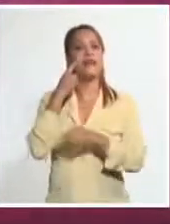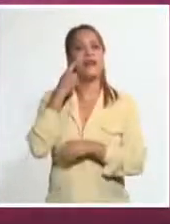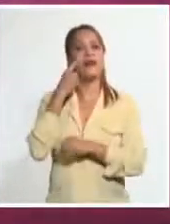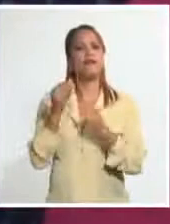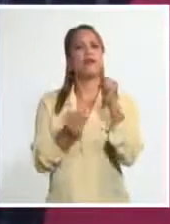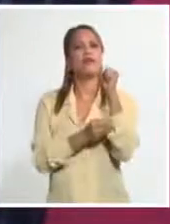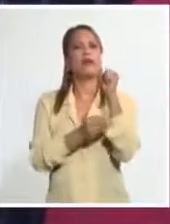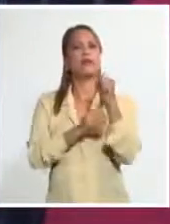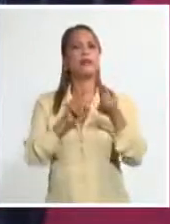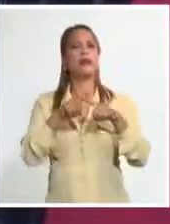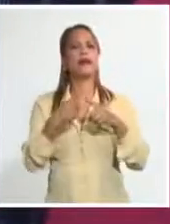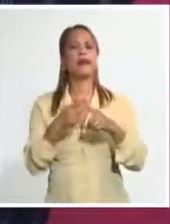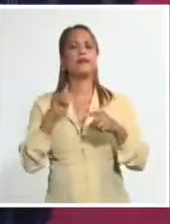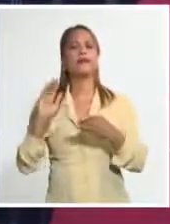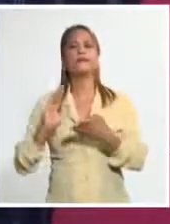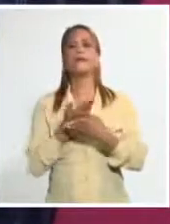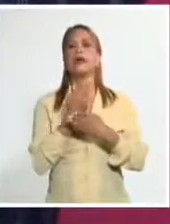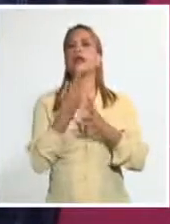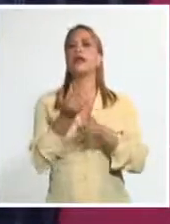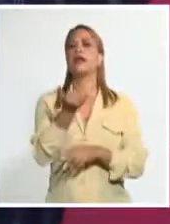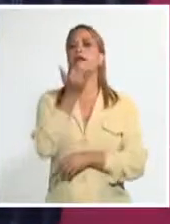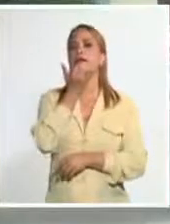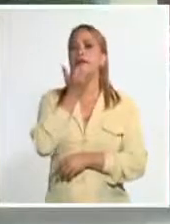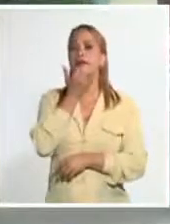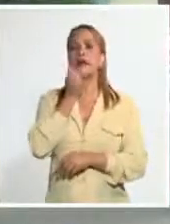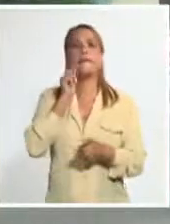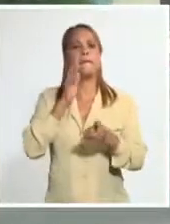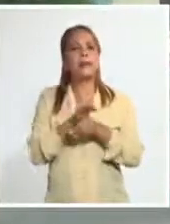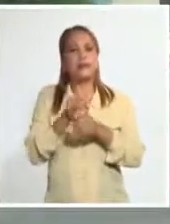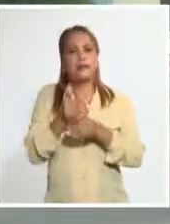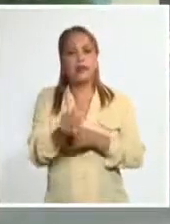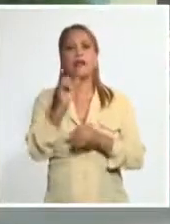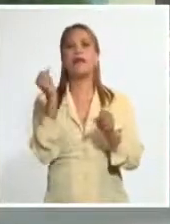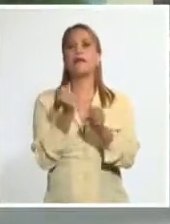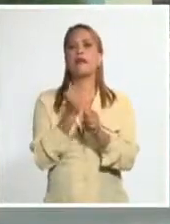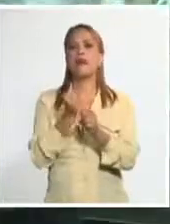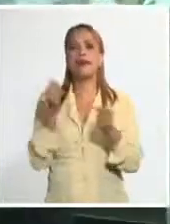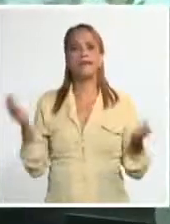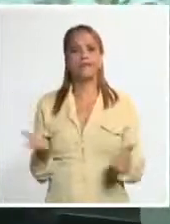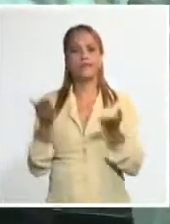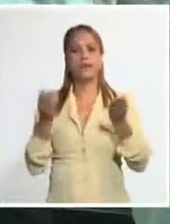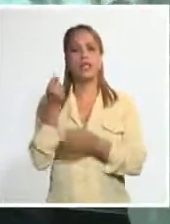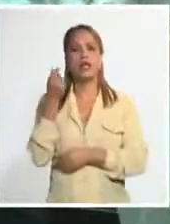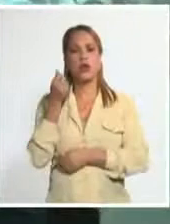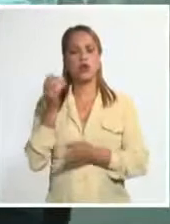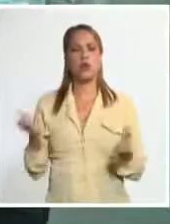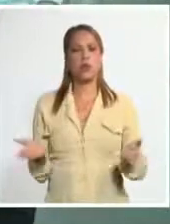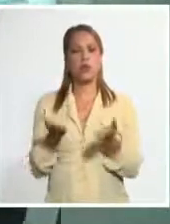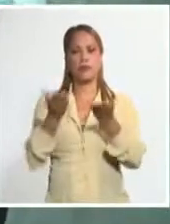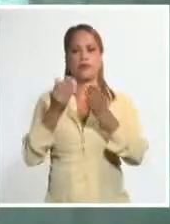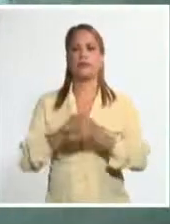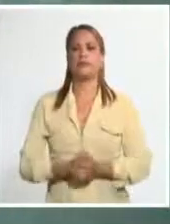para corregir errores y poder comenzar la recuperación económica que necesitamos.